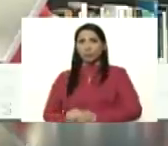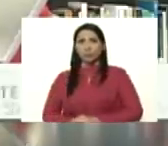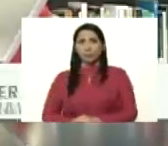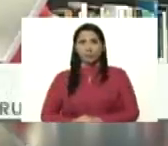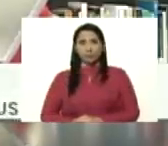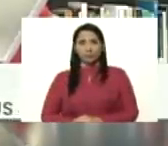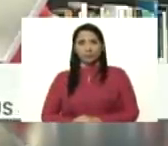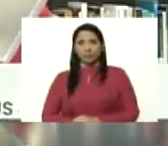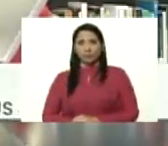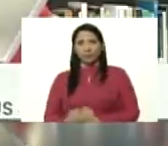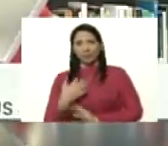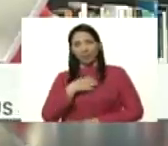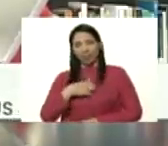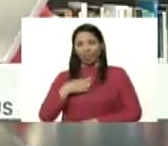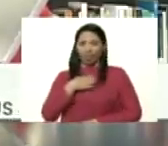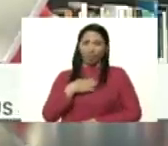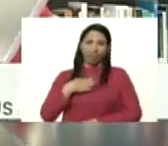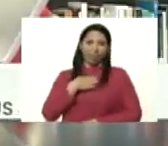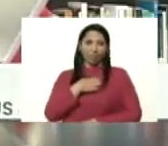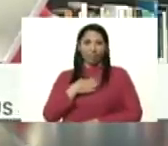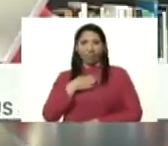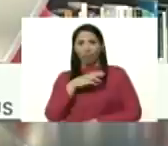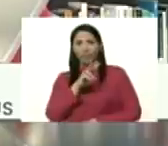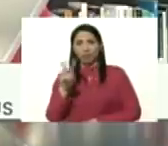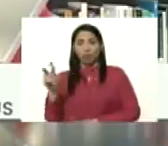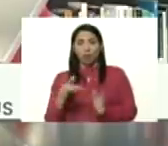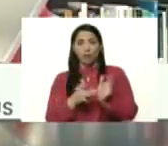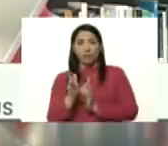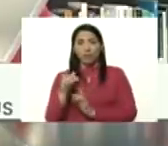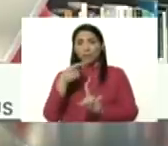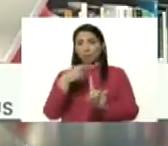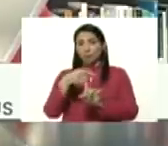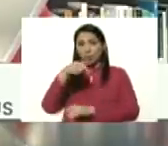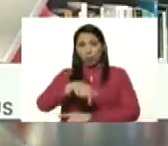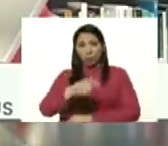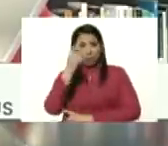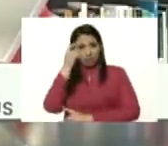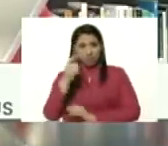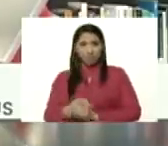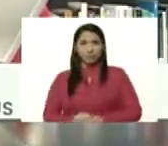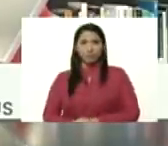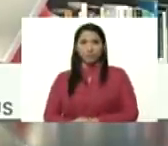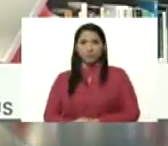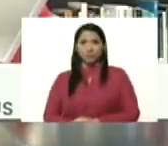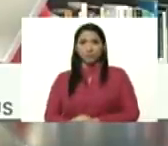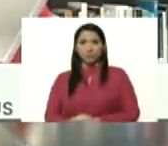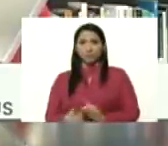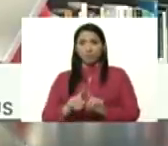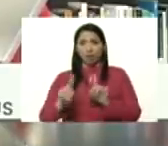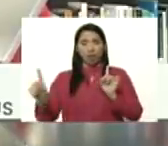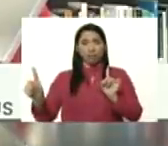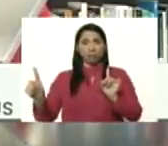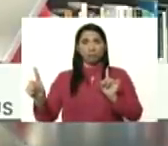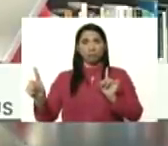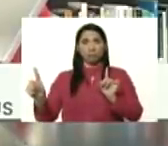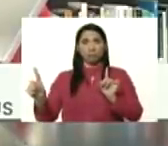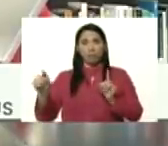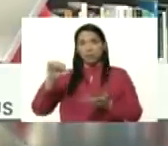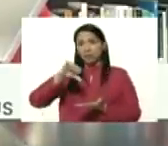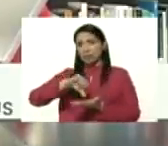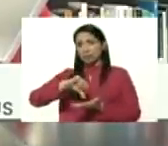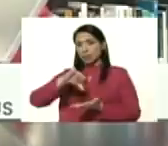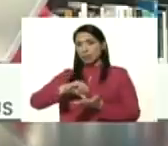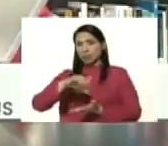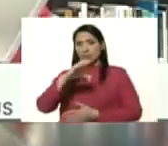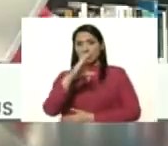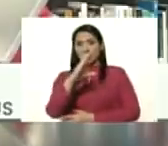inició síntomas el 22 de abril, dio positivo el día de hoy, está aislada en un centro de